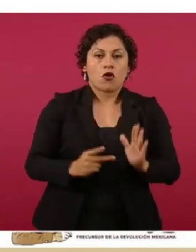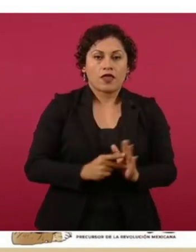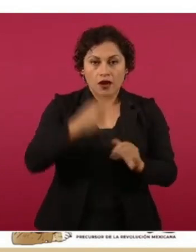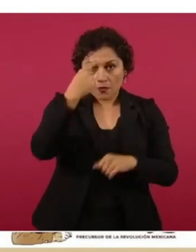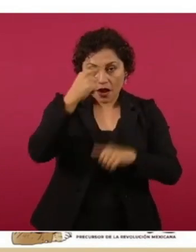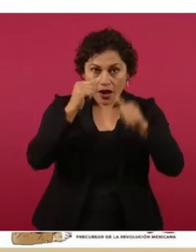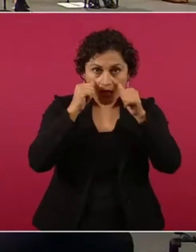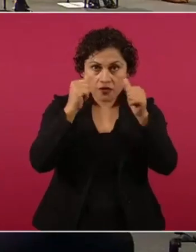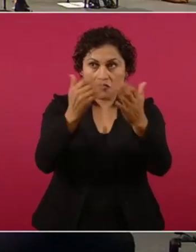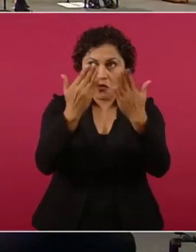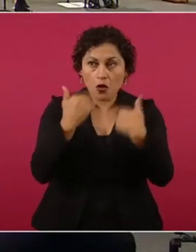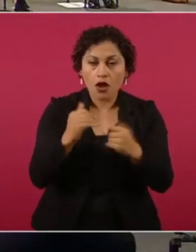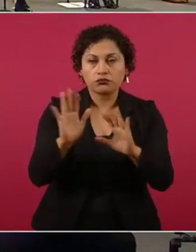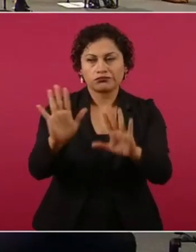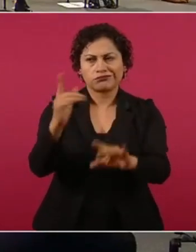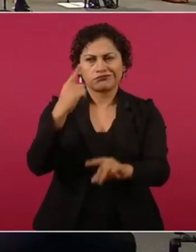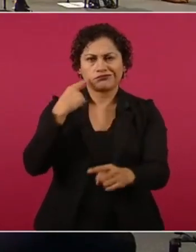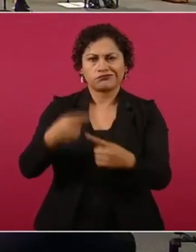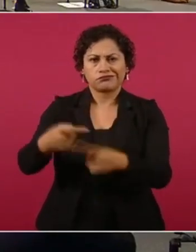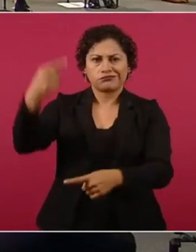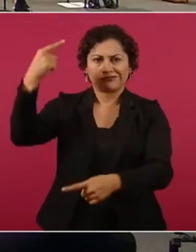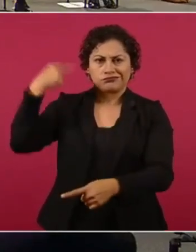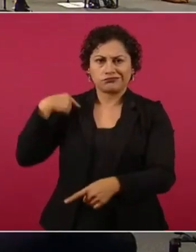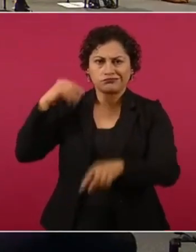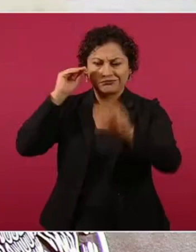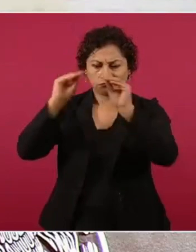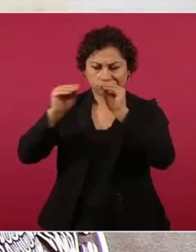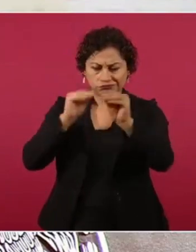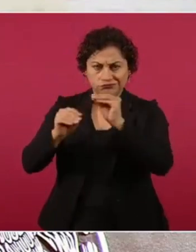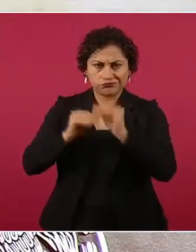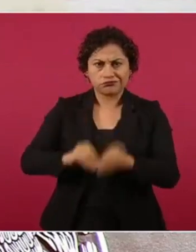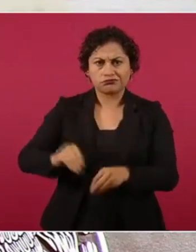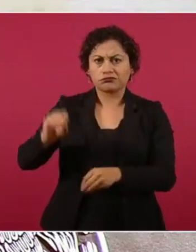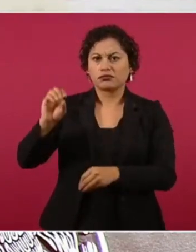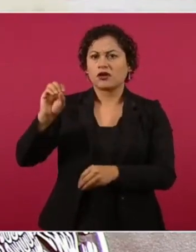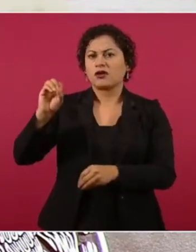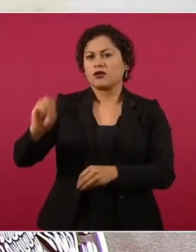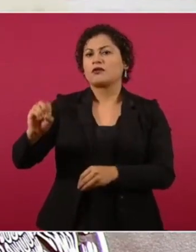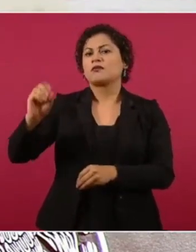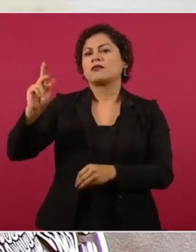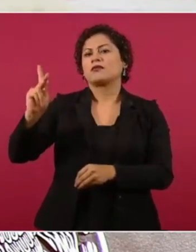durante varios meses, avalado por la Organización Panamericana de la Salud, y ya está a